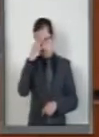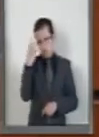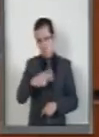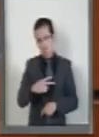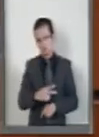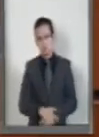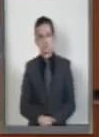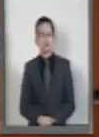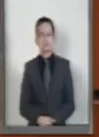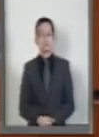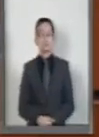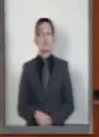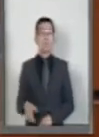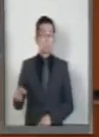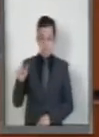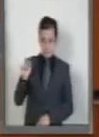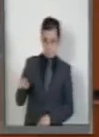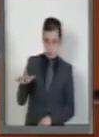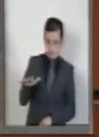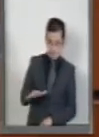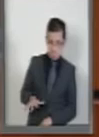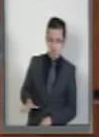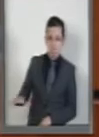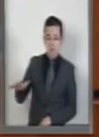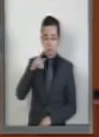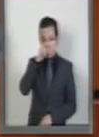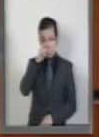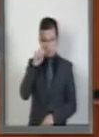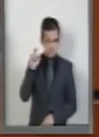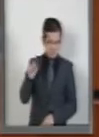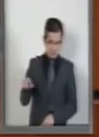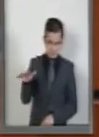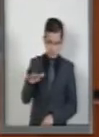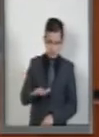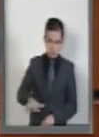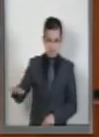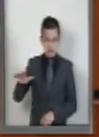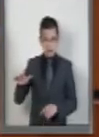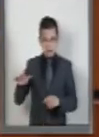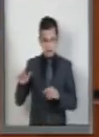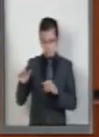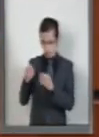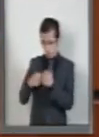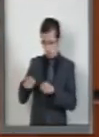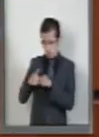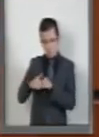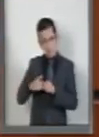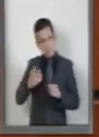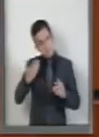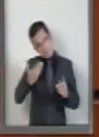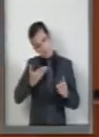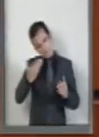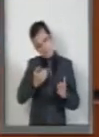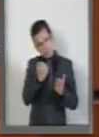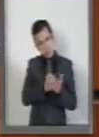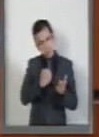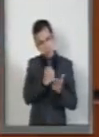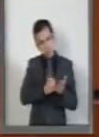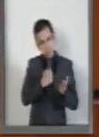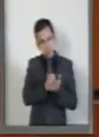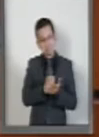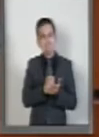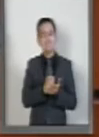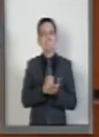Y esas mismas voces, esa misma exigencia ciudadana, es la que hoy nos tiene aquí